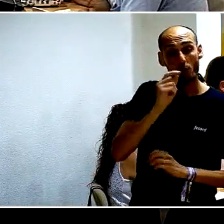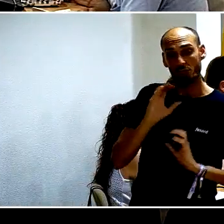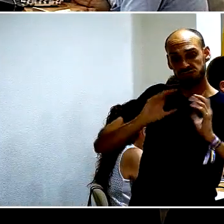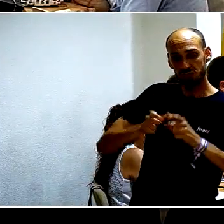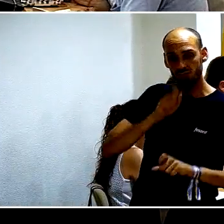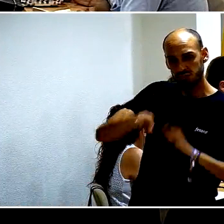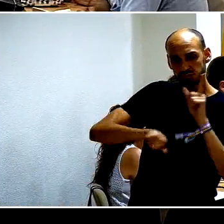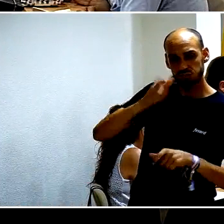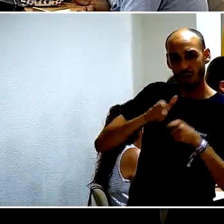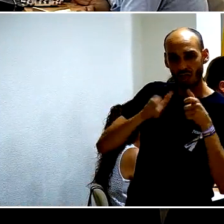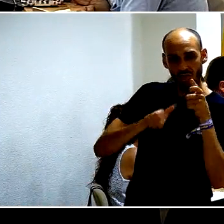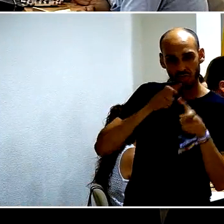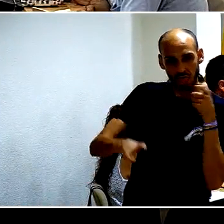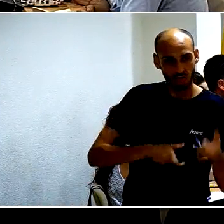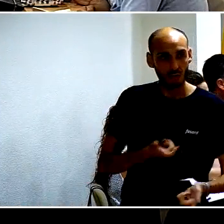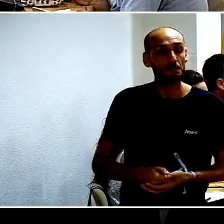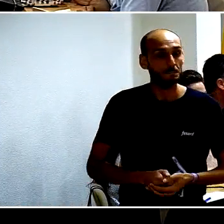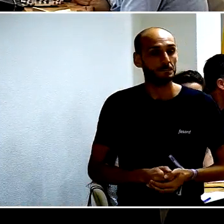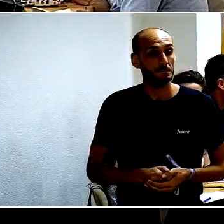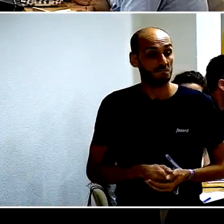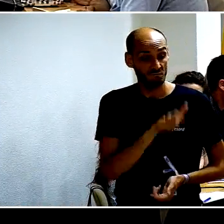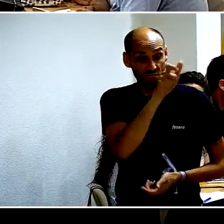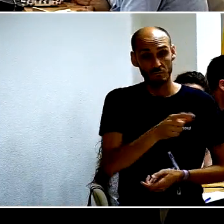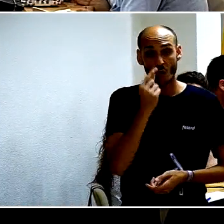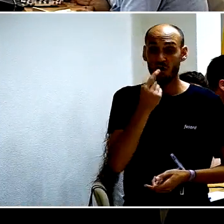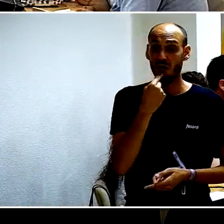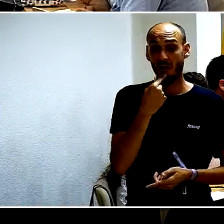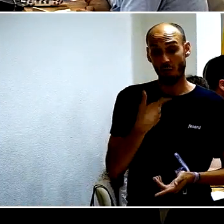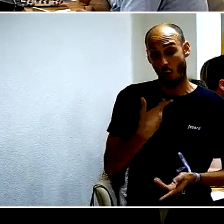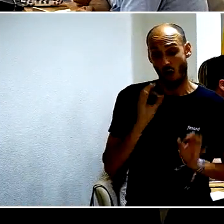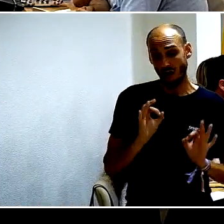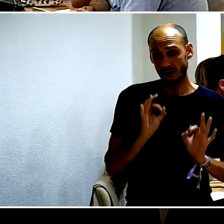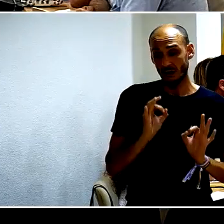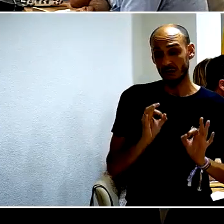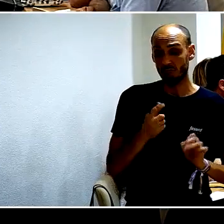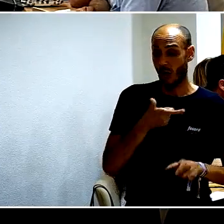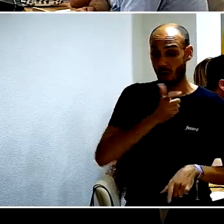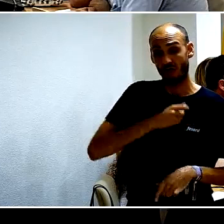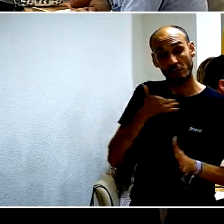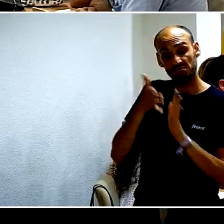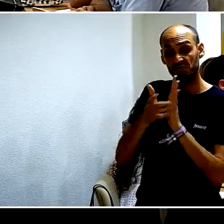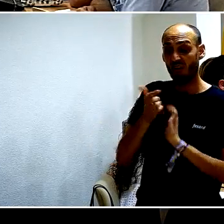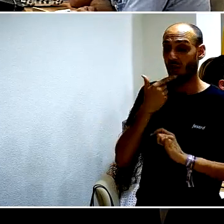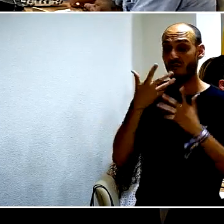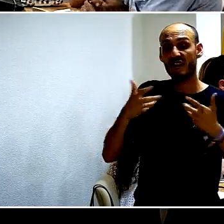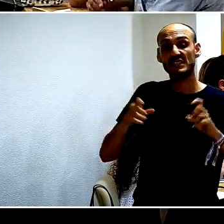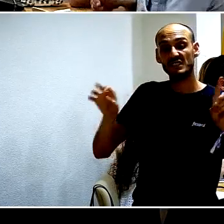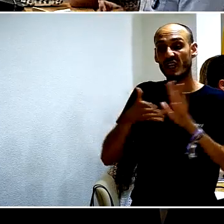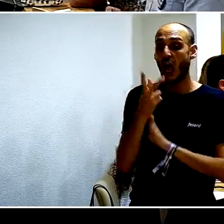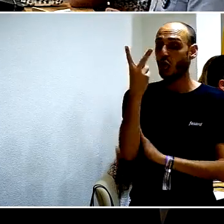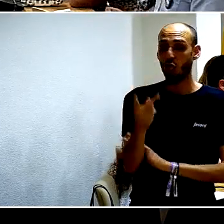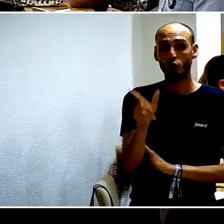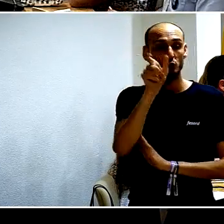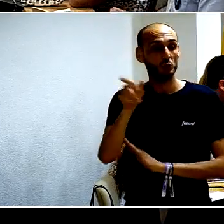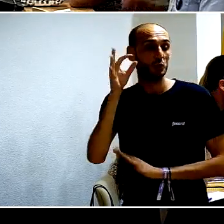a insultarlas. Este trató de justificar su acción diciéndole a los policías frases como: dos mujeres no se pueden besar en la